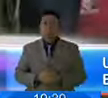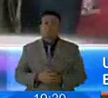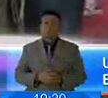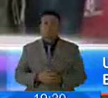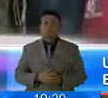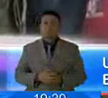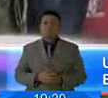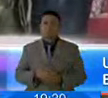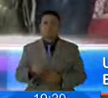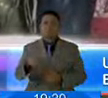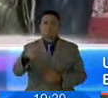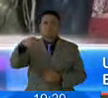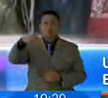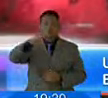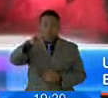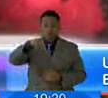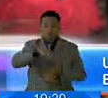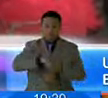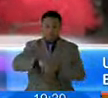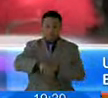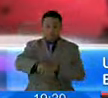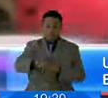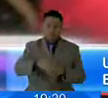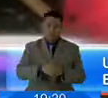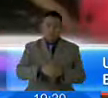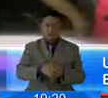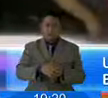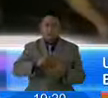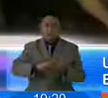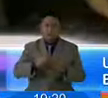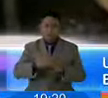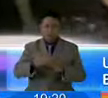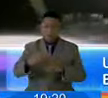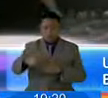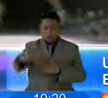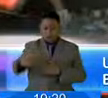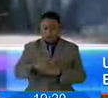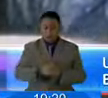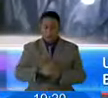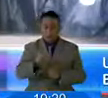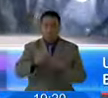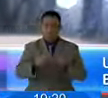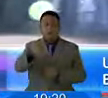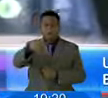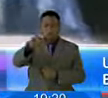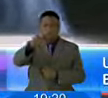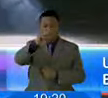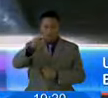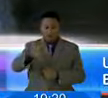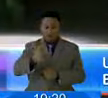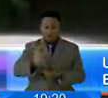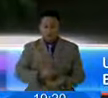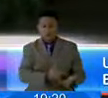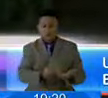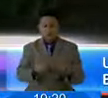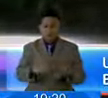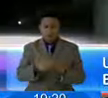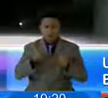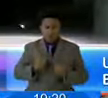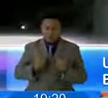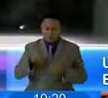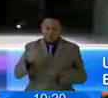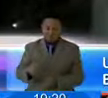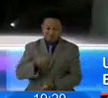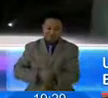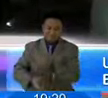A 2 kilómetros río abajo del estero de la comuna La Sequita, personal del Guiri Bomberos de Montecristi realizaron la extracción del fallecido.